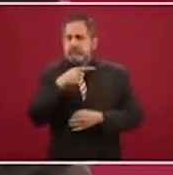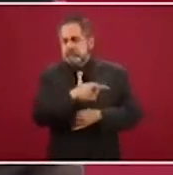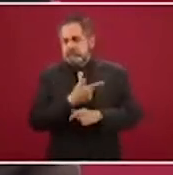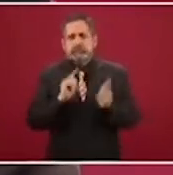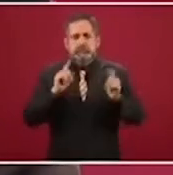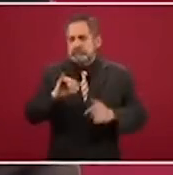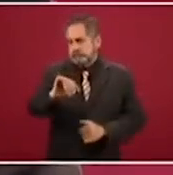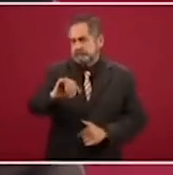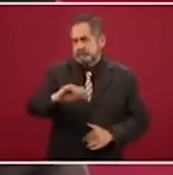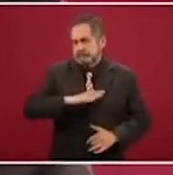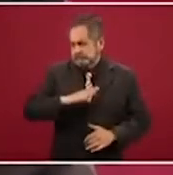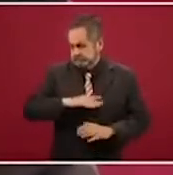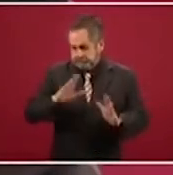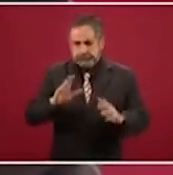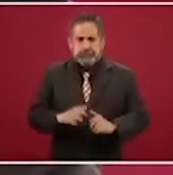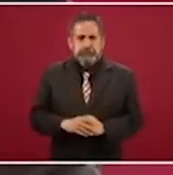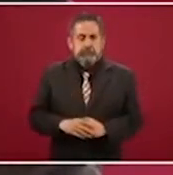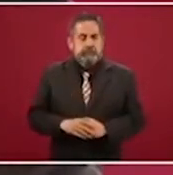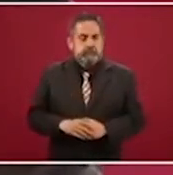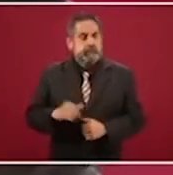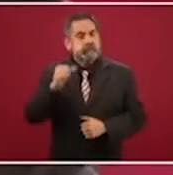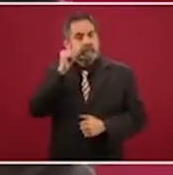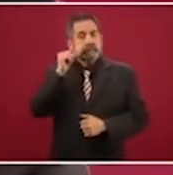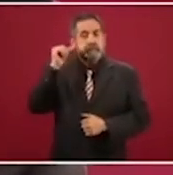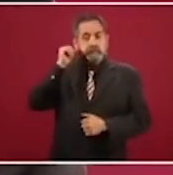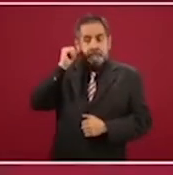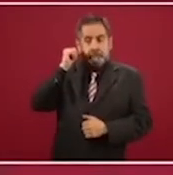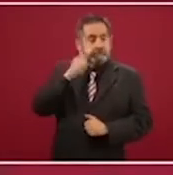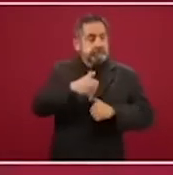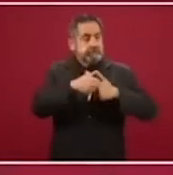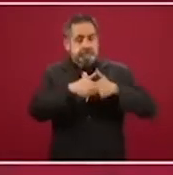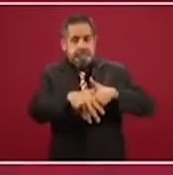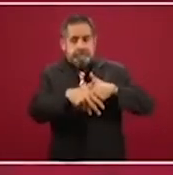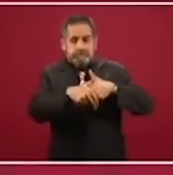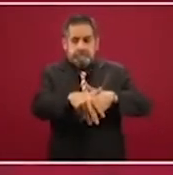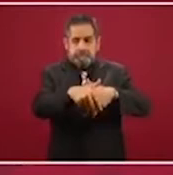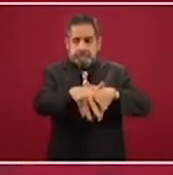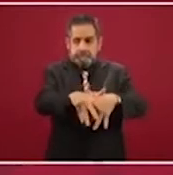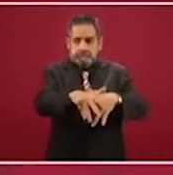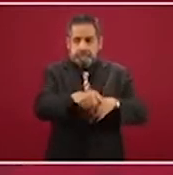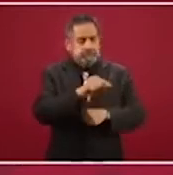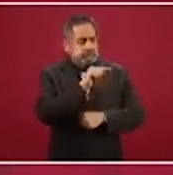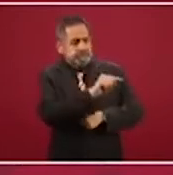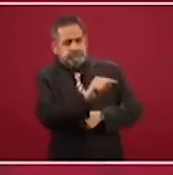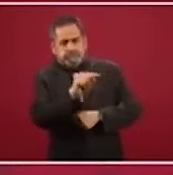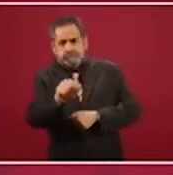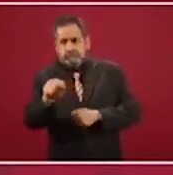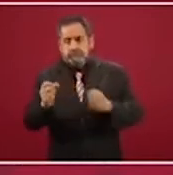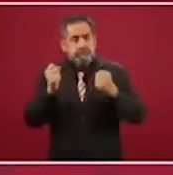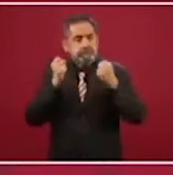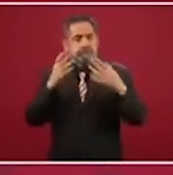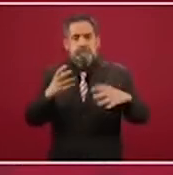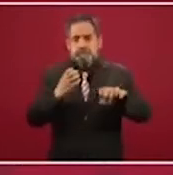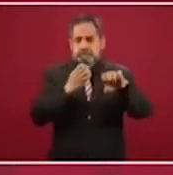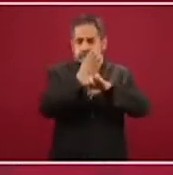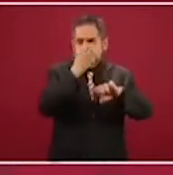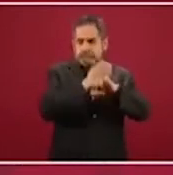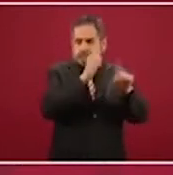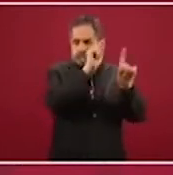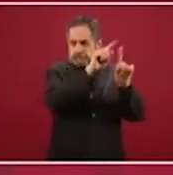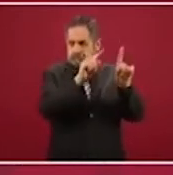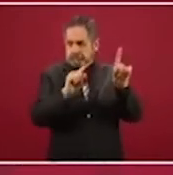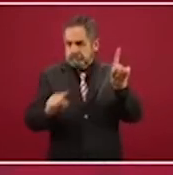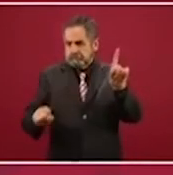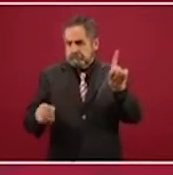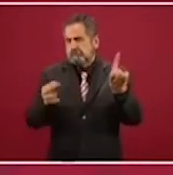Ayer hubieron marchas en casi todos los estados del